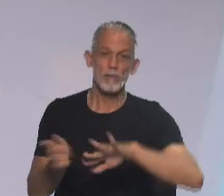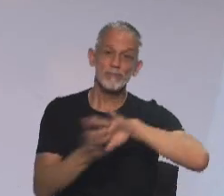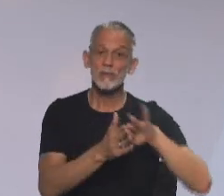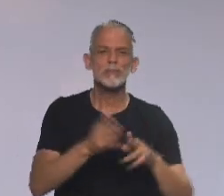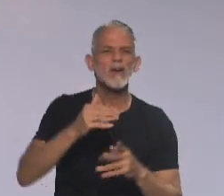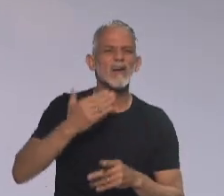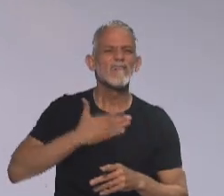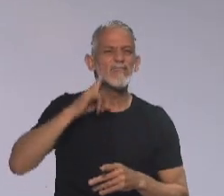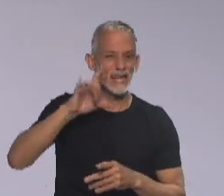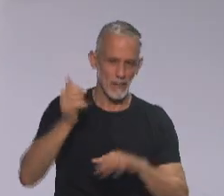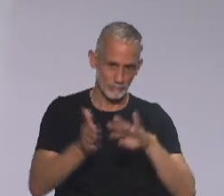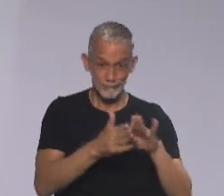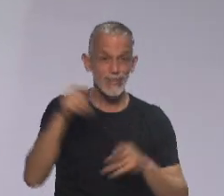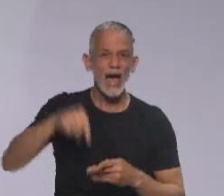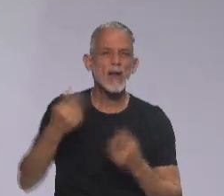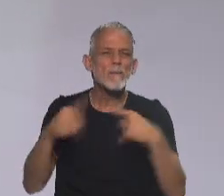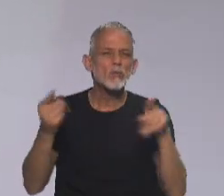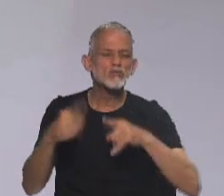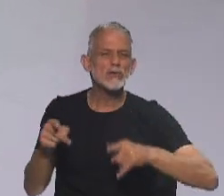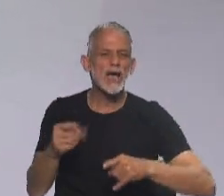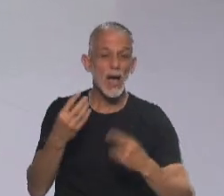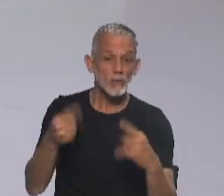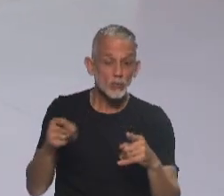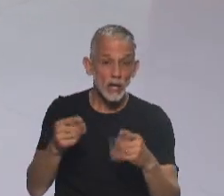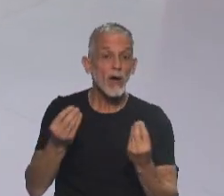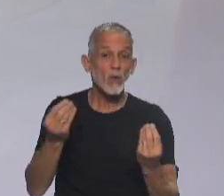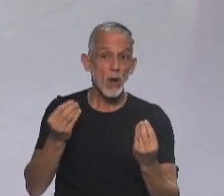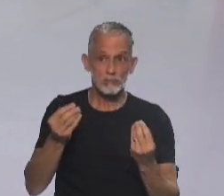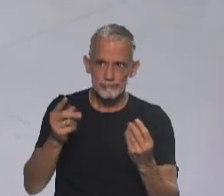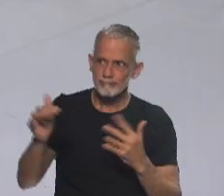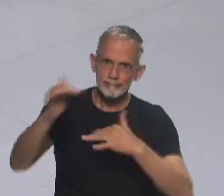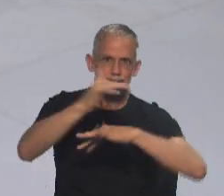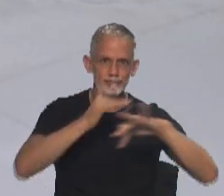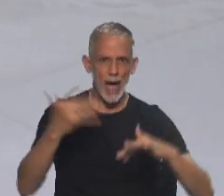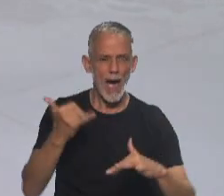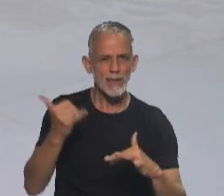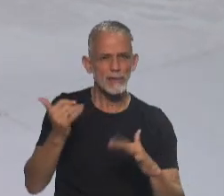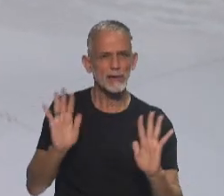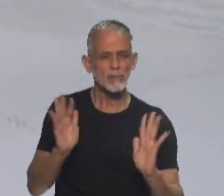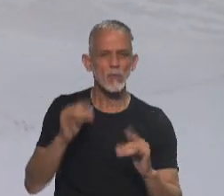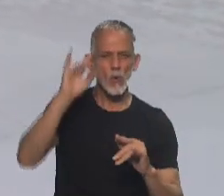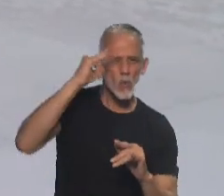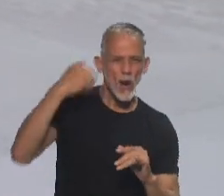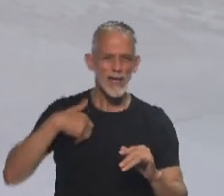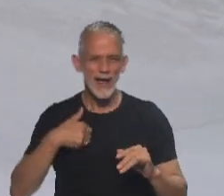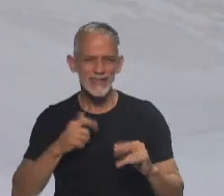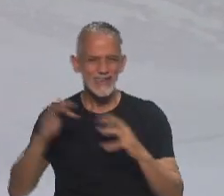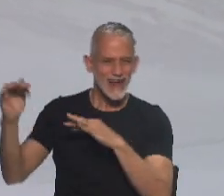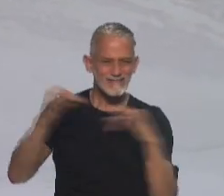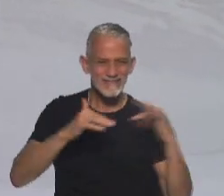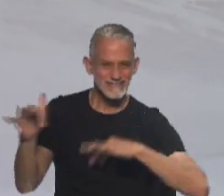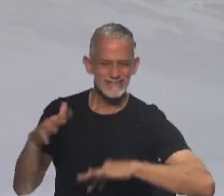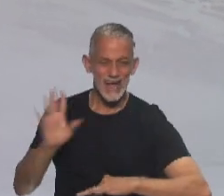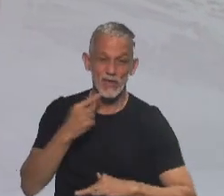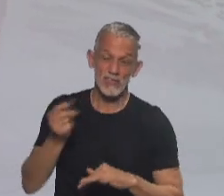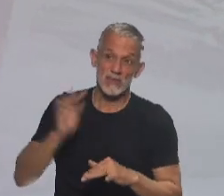Pero ahora nos metemos en el mundo de la música que va y viene, que circula con tanta fluidez entre Uruguay y Argentina. Dicen que